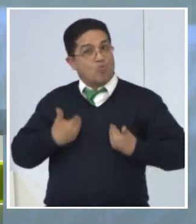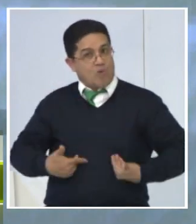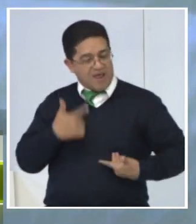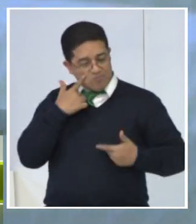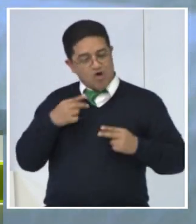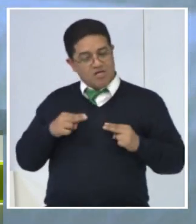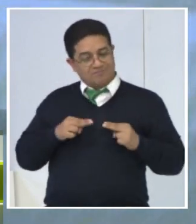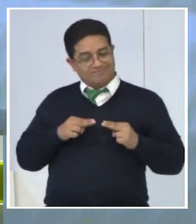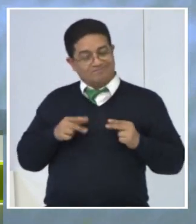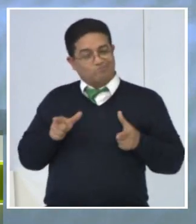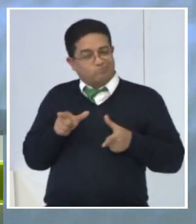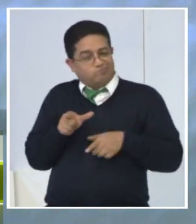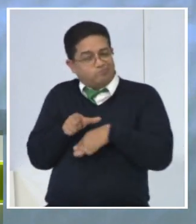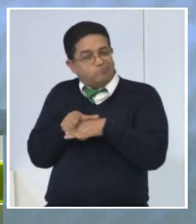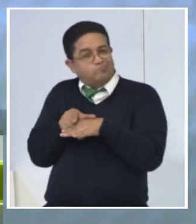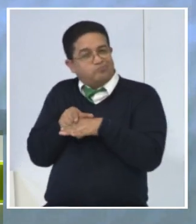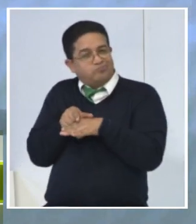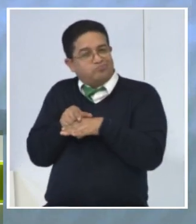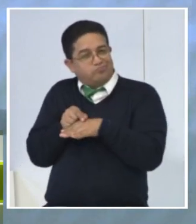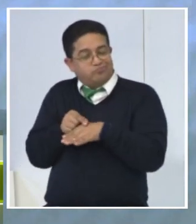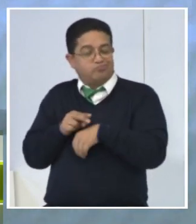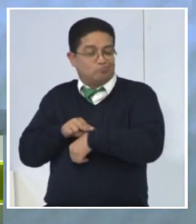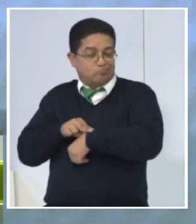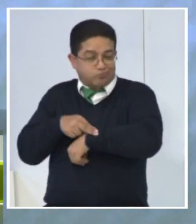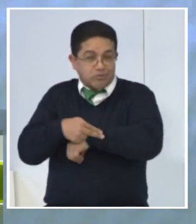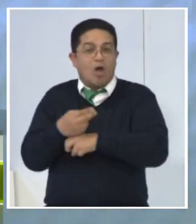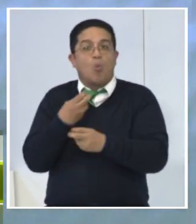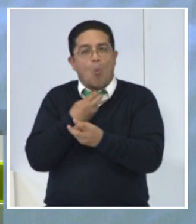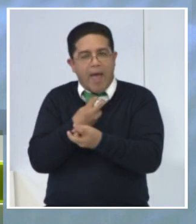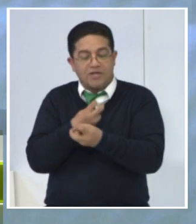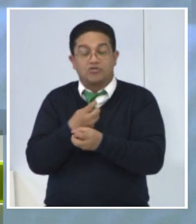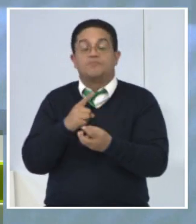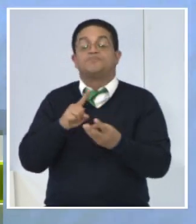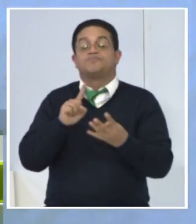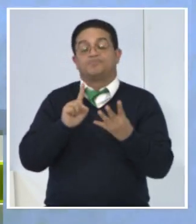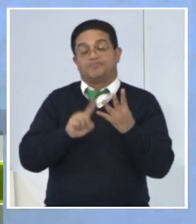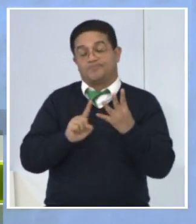de cicatrización en el cóndilo lateral. También aunado a esto,